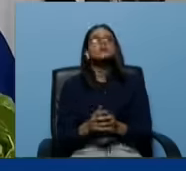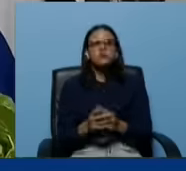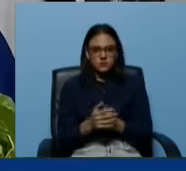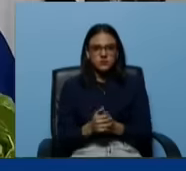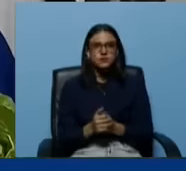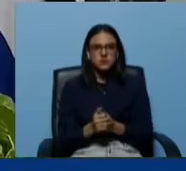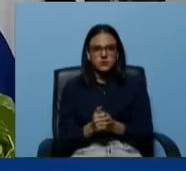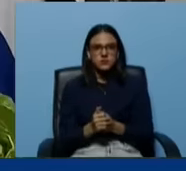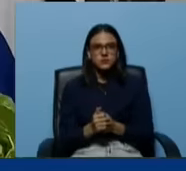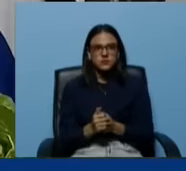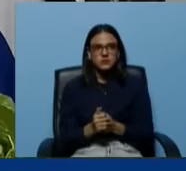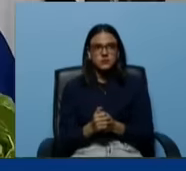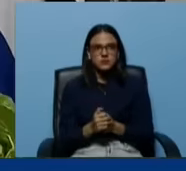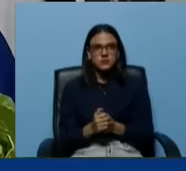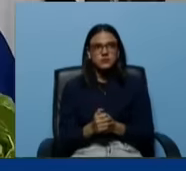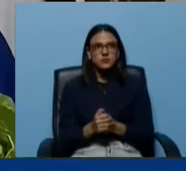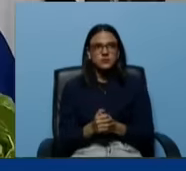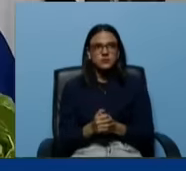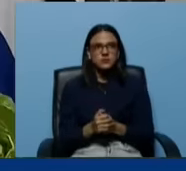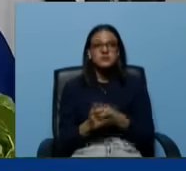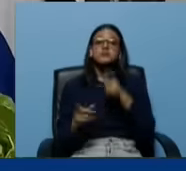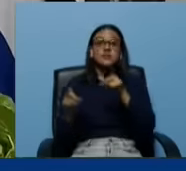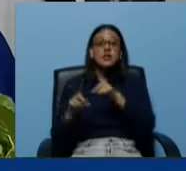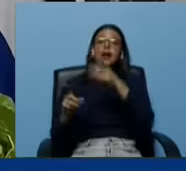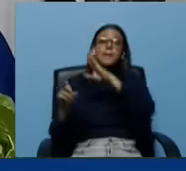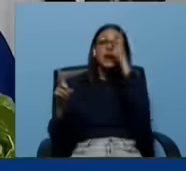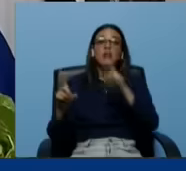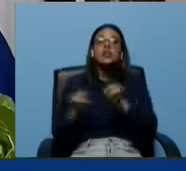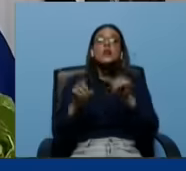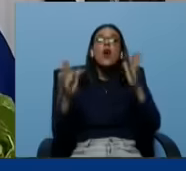es el gigante de América Latina.